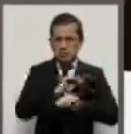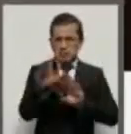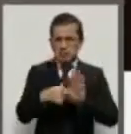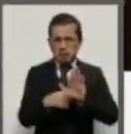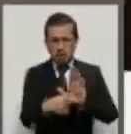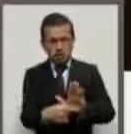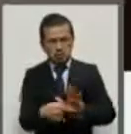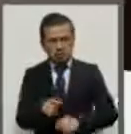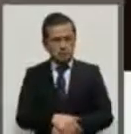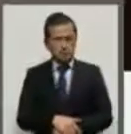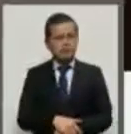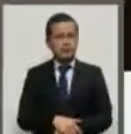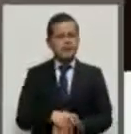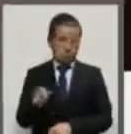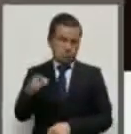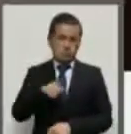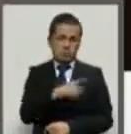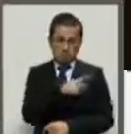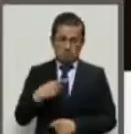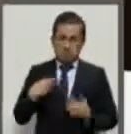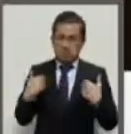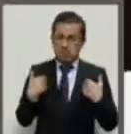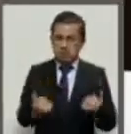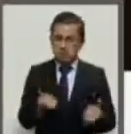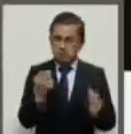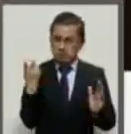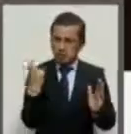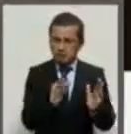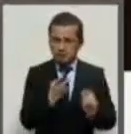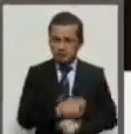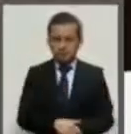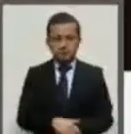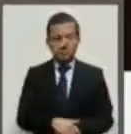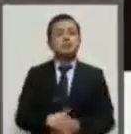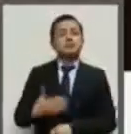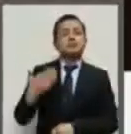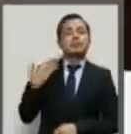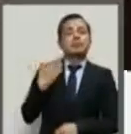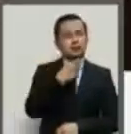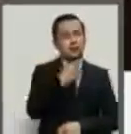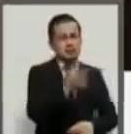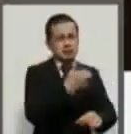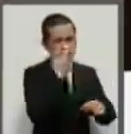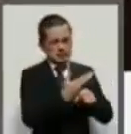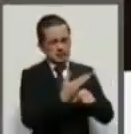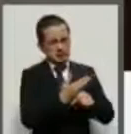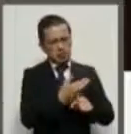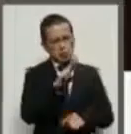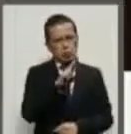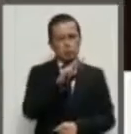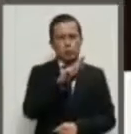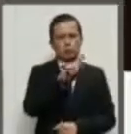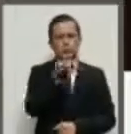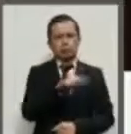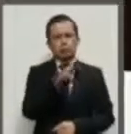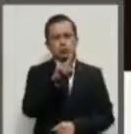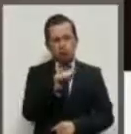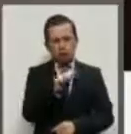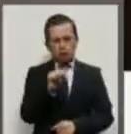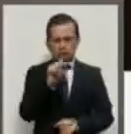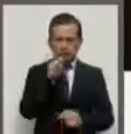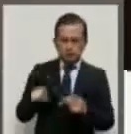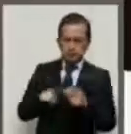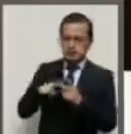vez. Durante la discusión y en las comparecencias del secretario Ursúa y el subsecretario Herrera, quedó